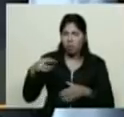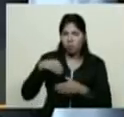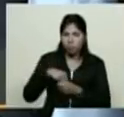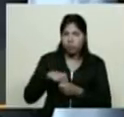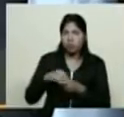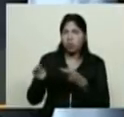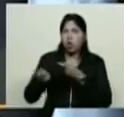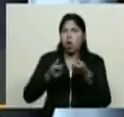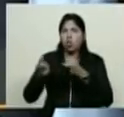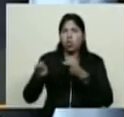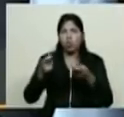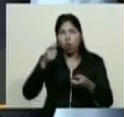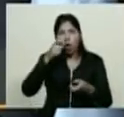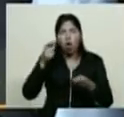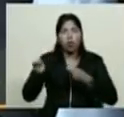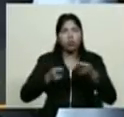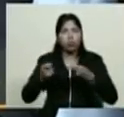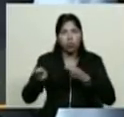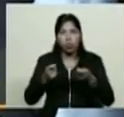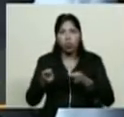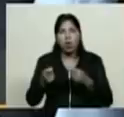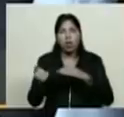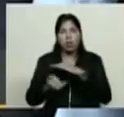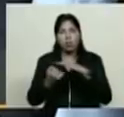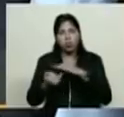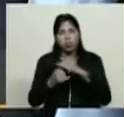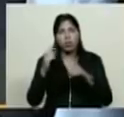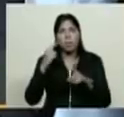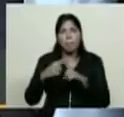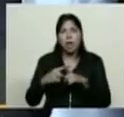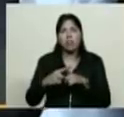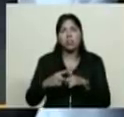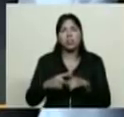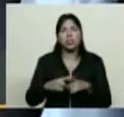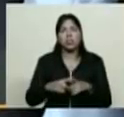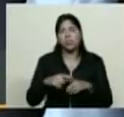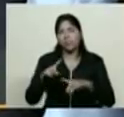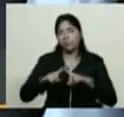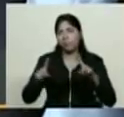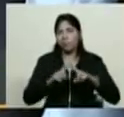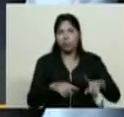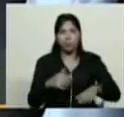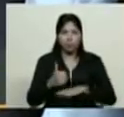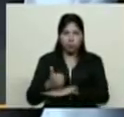instituciones venezolanas y sus máximos representantes.